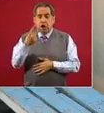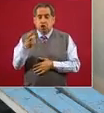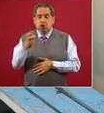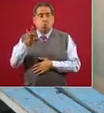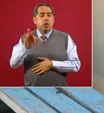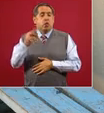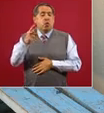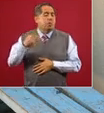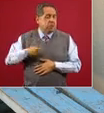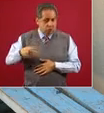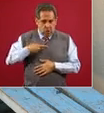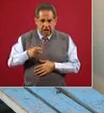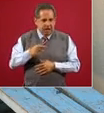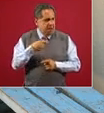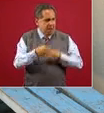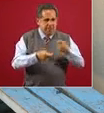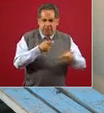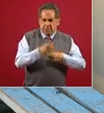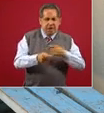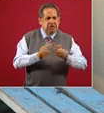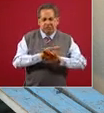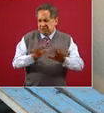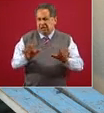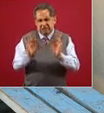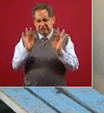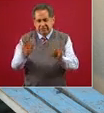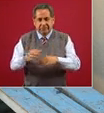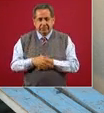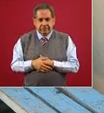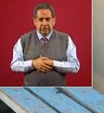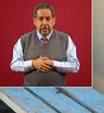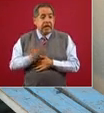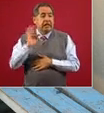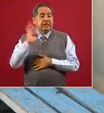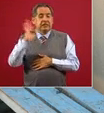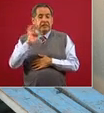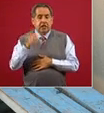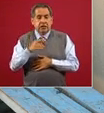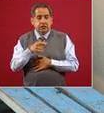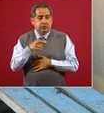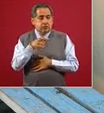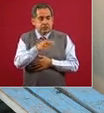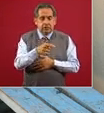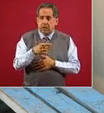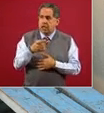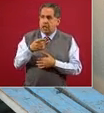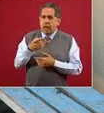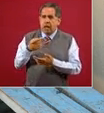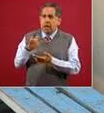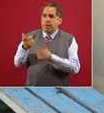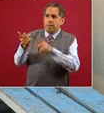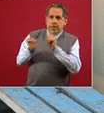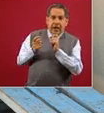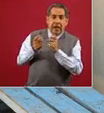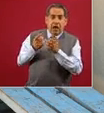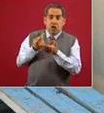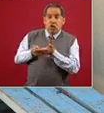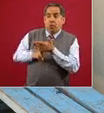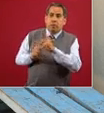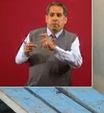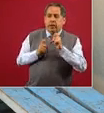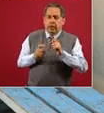805,244 personas. Cuando alguien por segunda ocasión no hubiera cobrado, es que entraba en suspensión, pero es decir, han